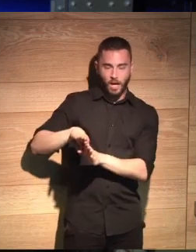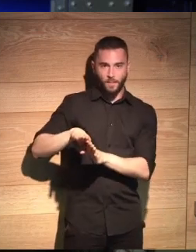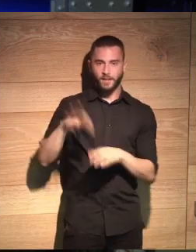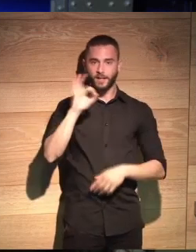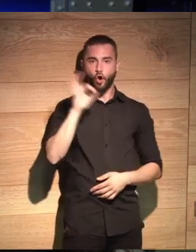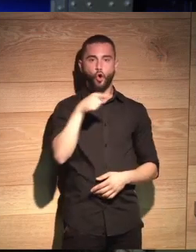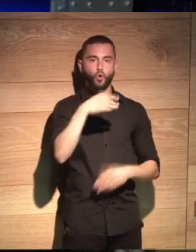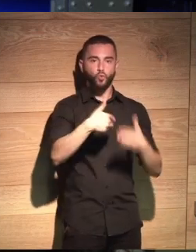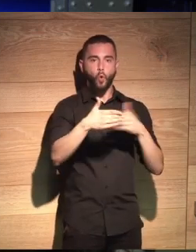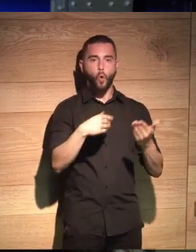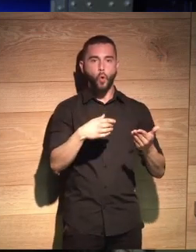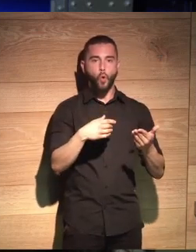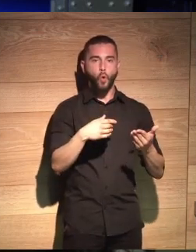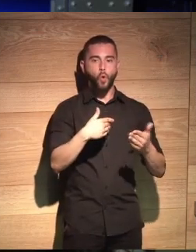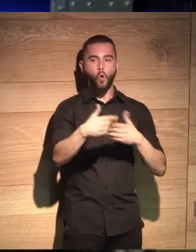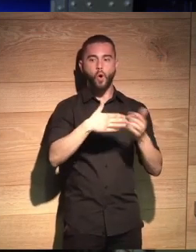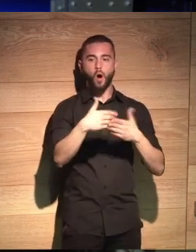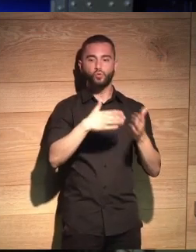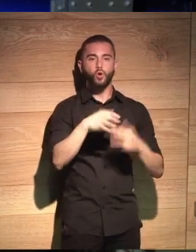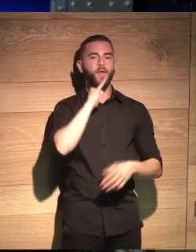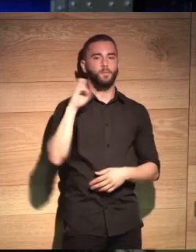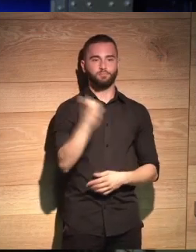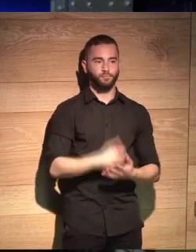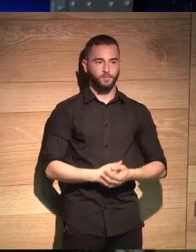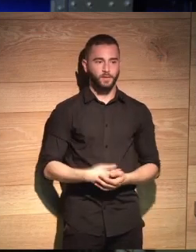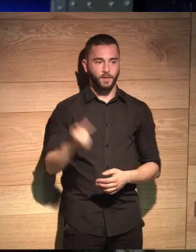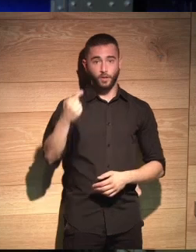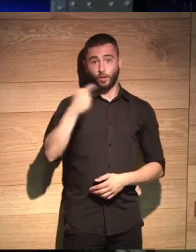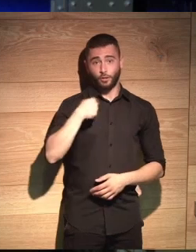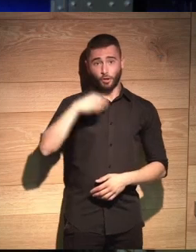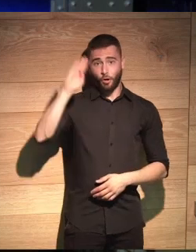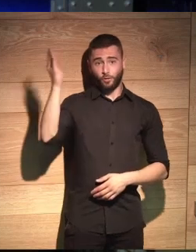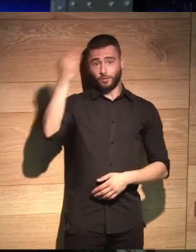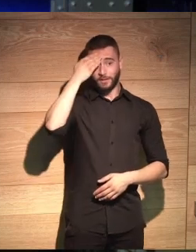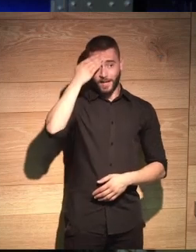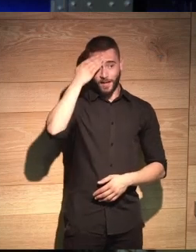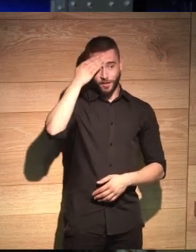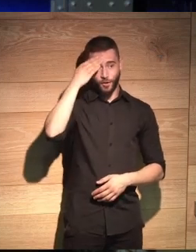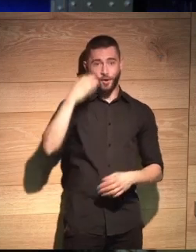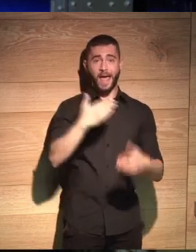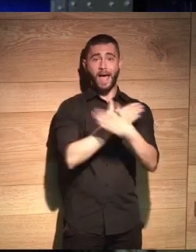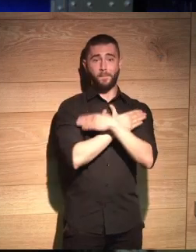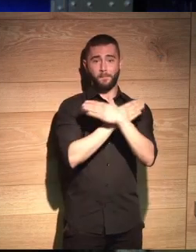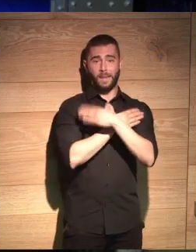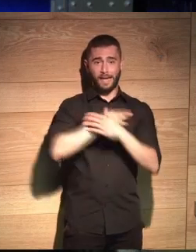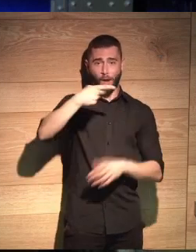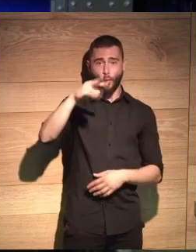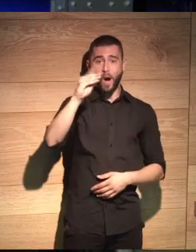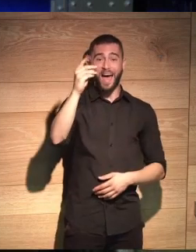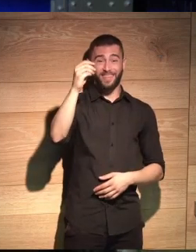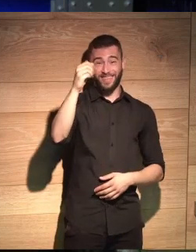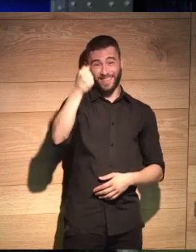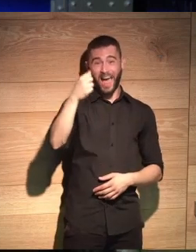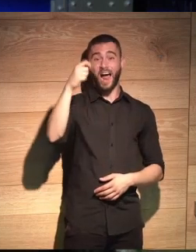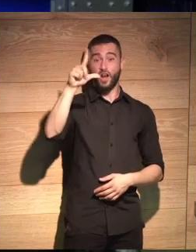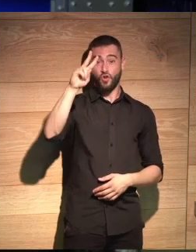a considerar una autora anglófona? Una traidora a la Virgen de Guadalupe, traidora, ¿no? La madre patria, mi lengua